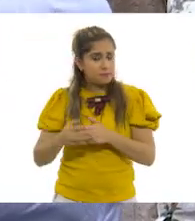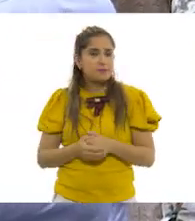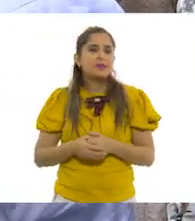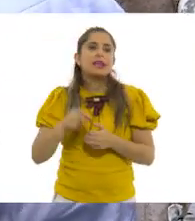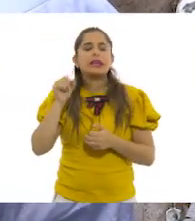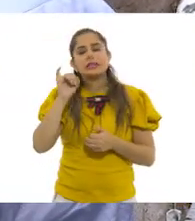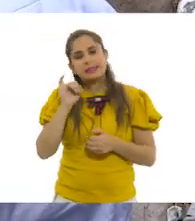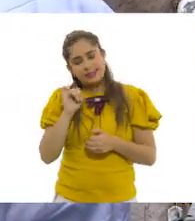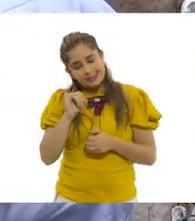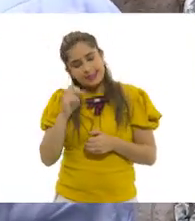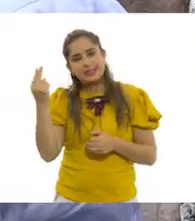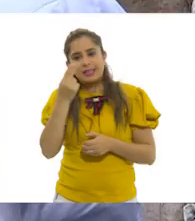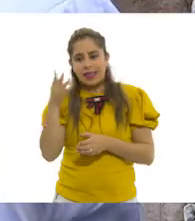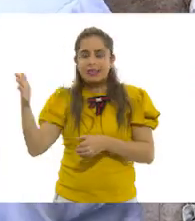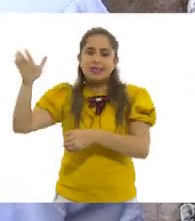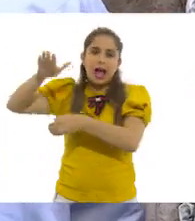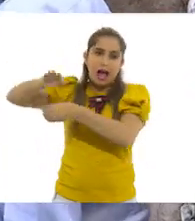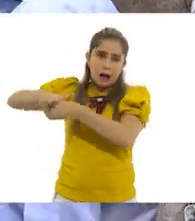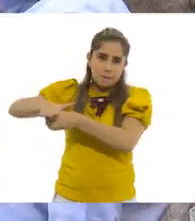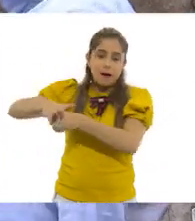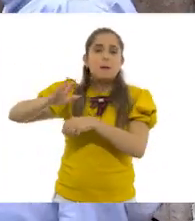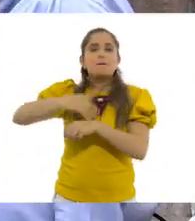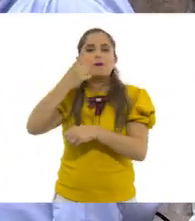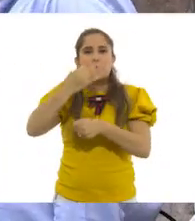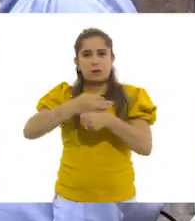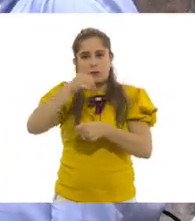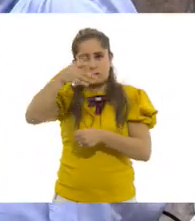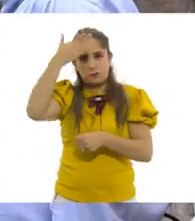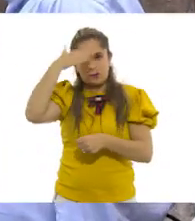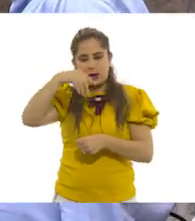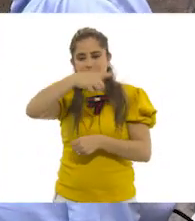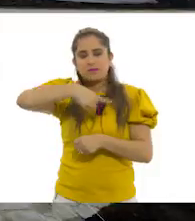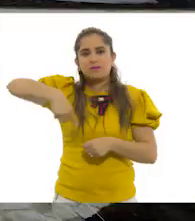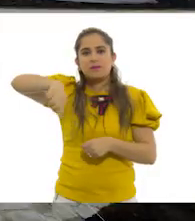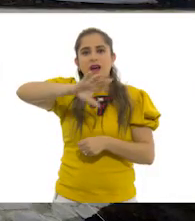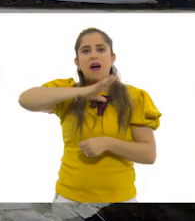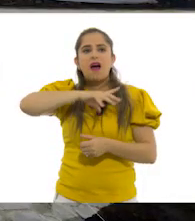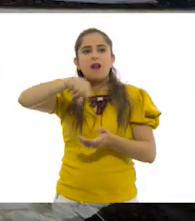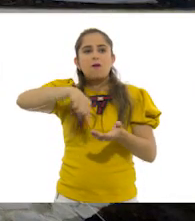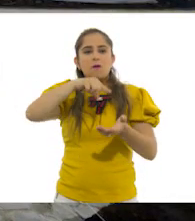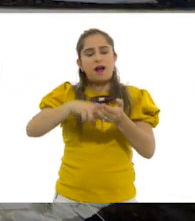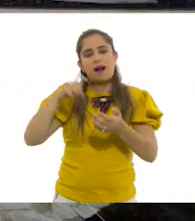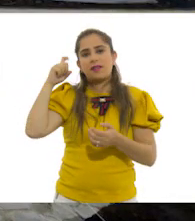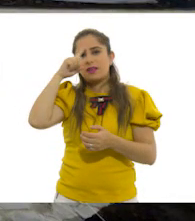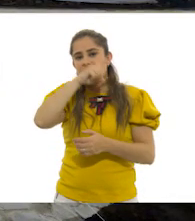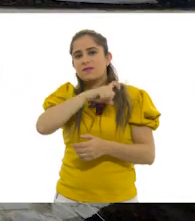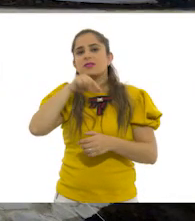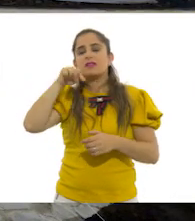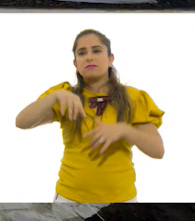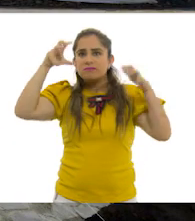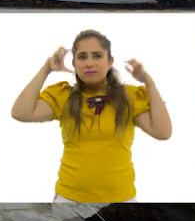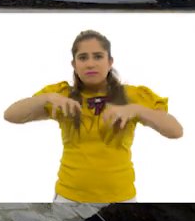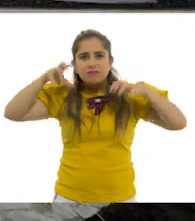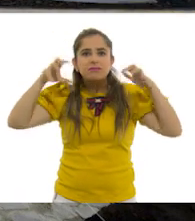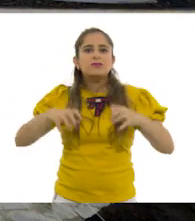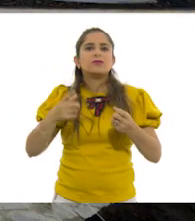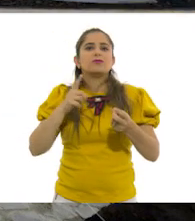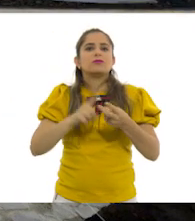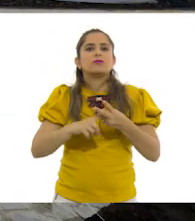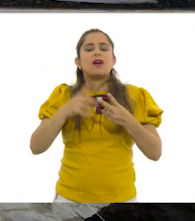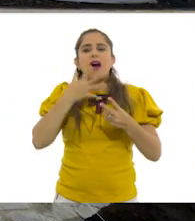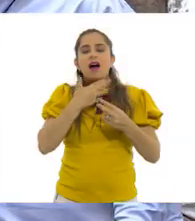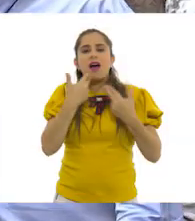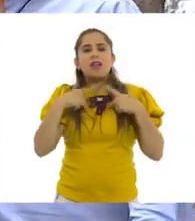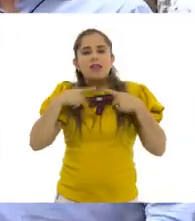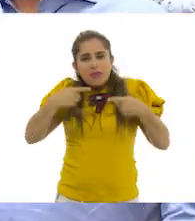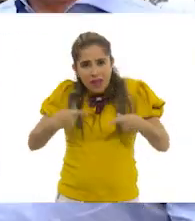necesario, sobre todo porque vivimos en una zona complicada, es un lecho lacustre, entonces es necesario volver a reforzar los